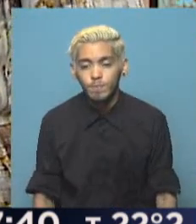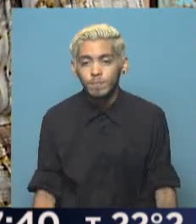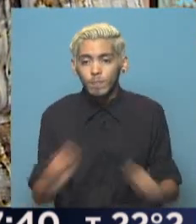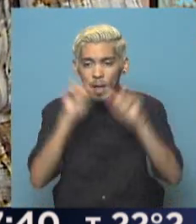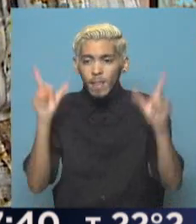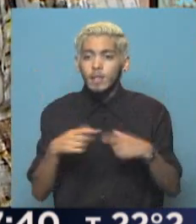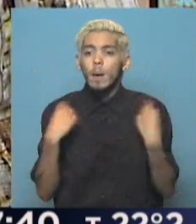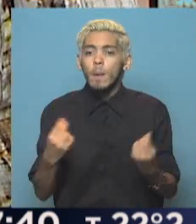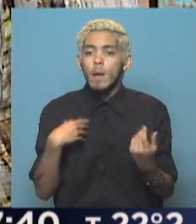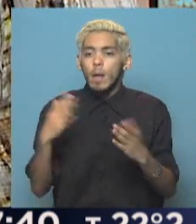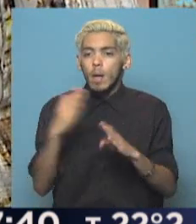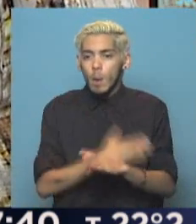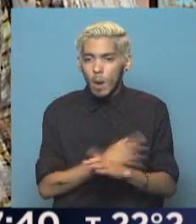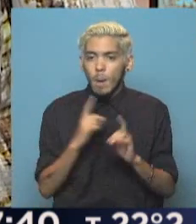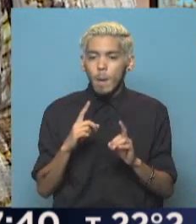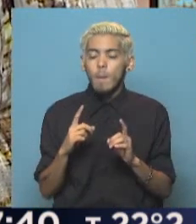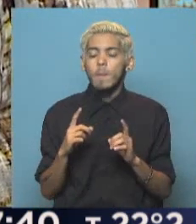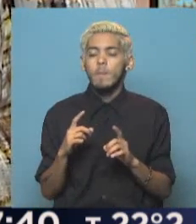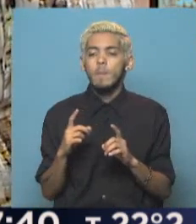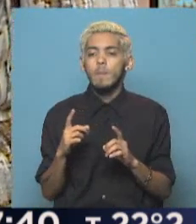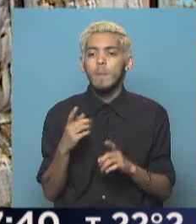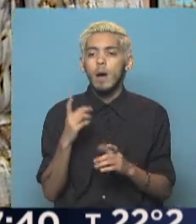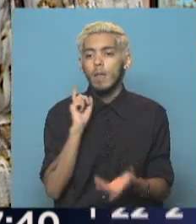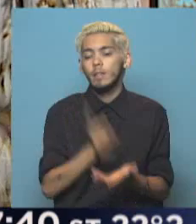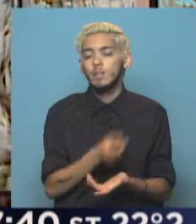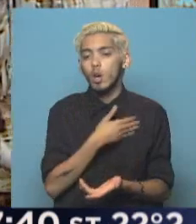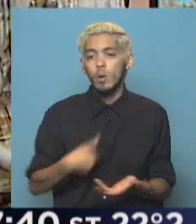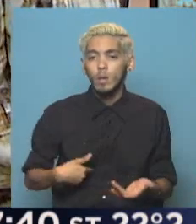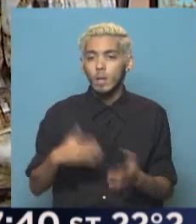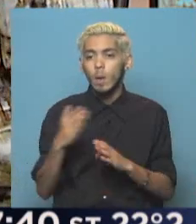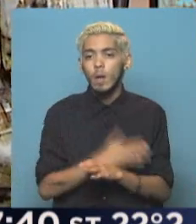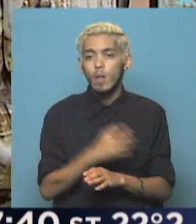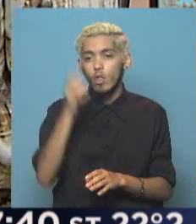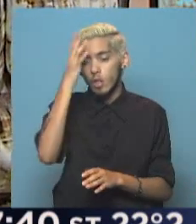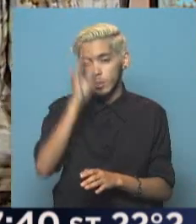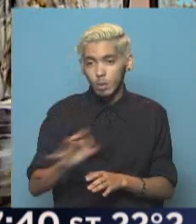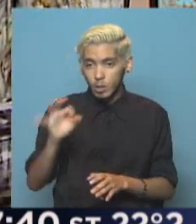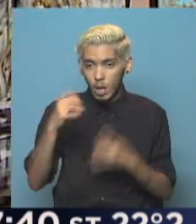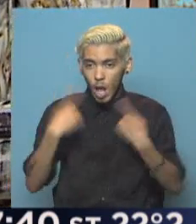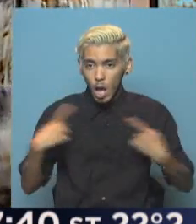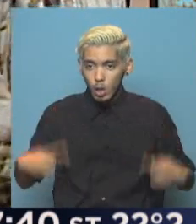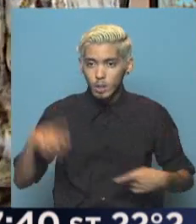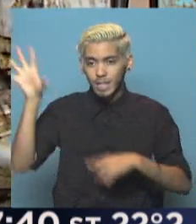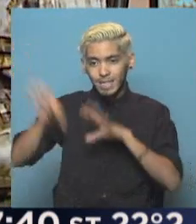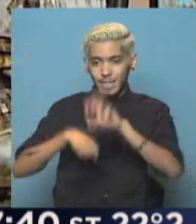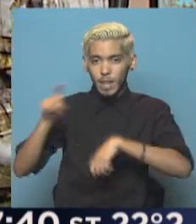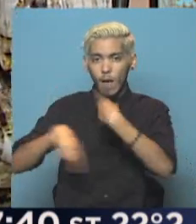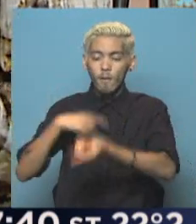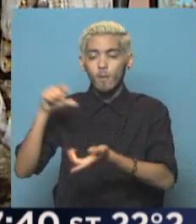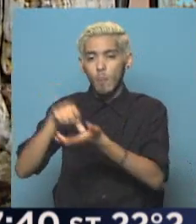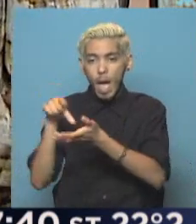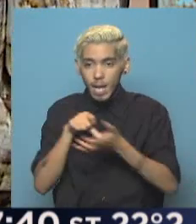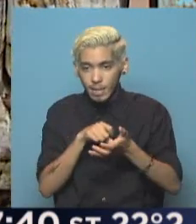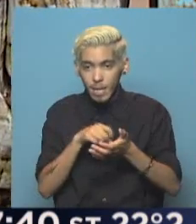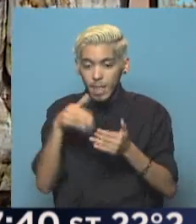Atención, ¿por qué van a bajar con esta decisión del gobierno de la baja de aranceles de un 12% para los componentes que son importados y a partir de abril en